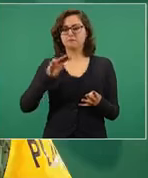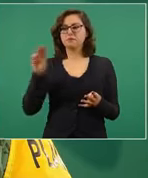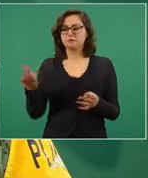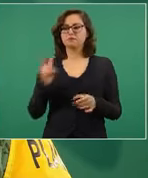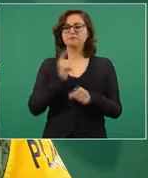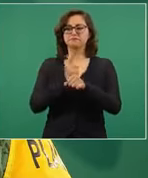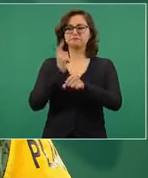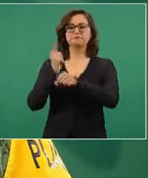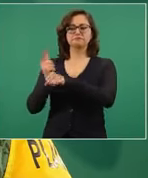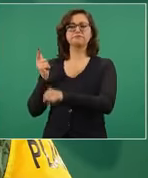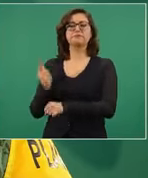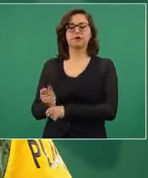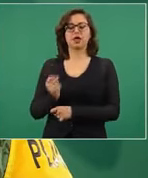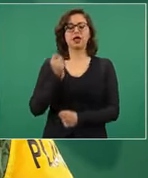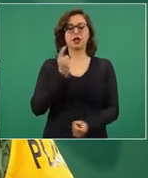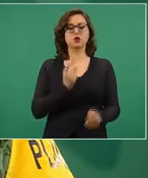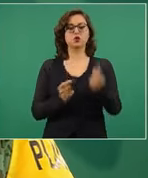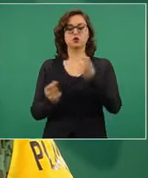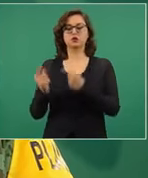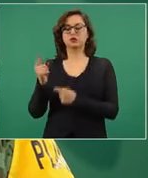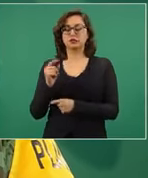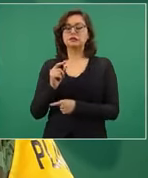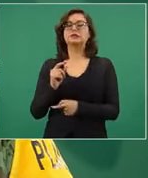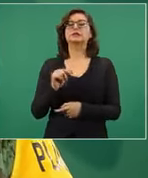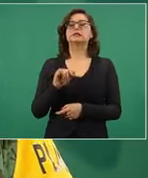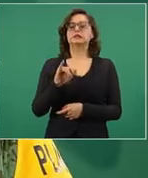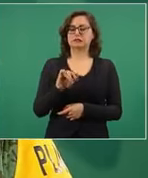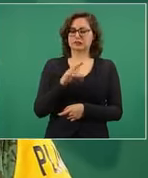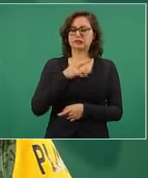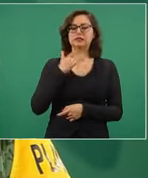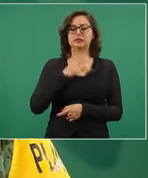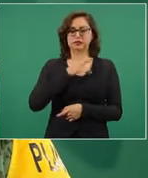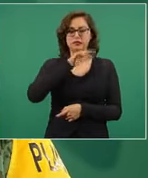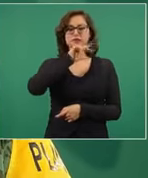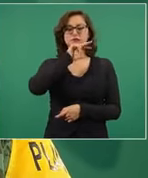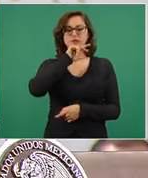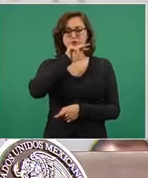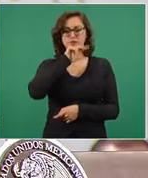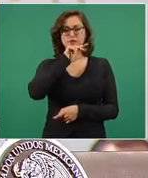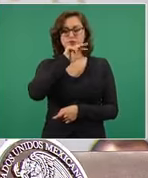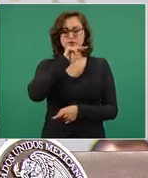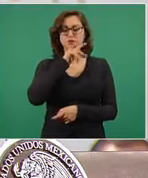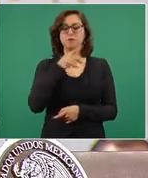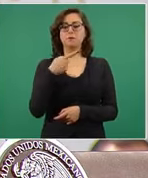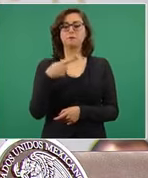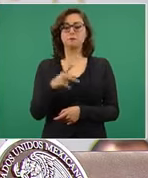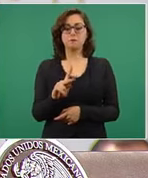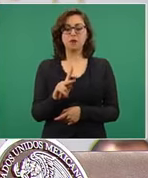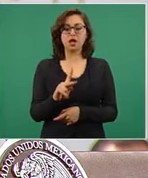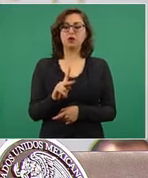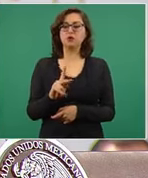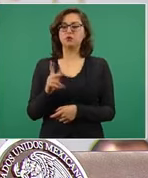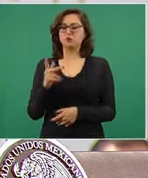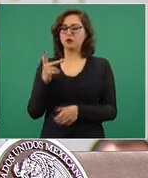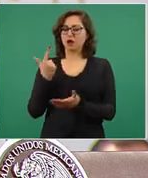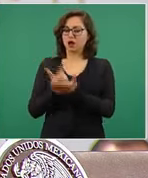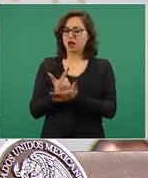son, son de preocupación, pero no han sido lo efectivos a lo mejor que